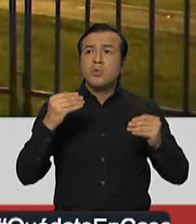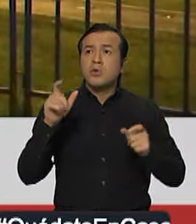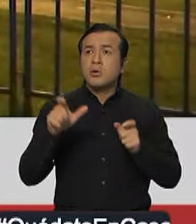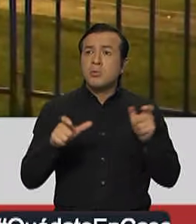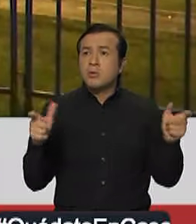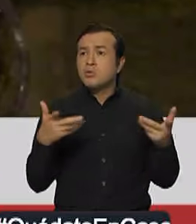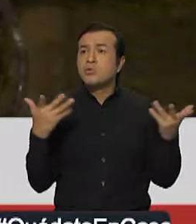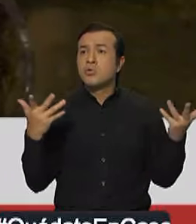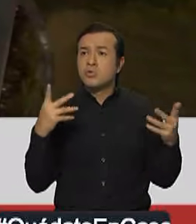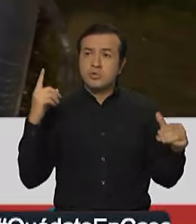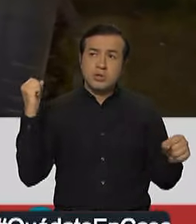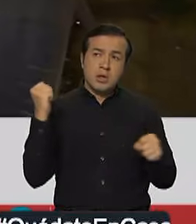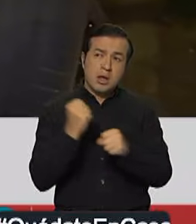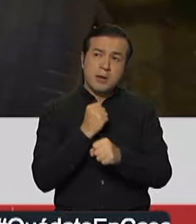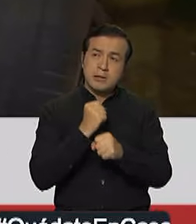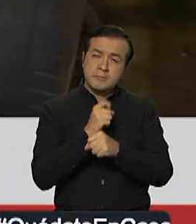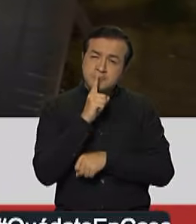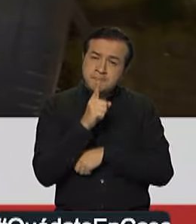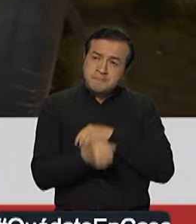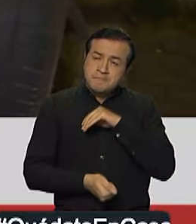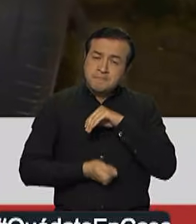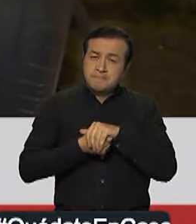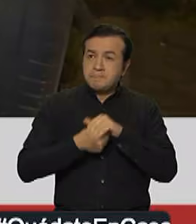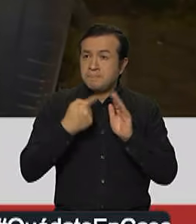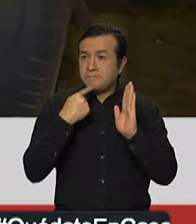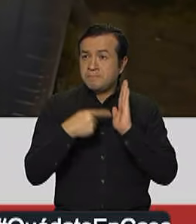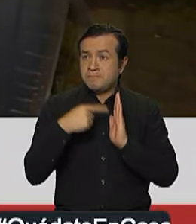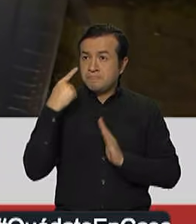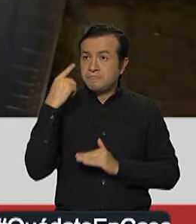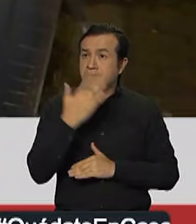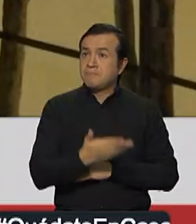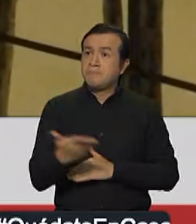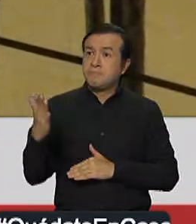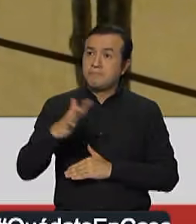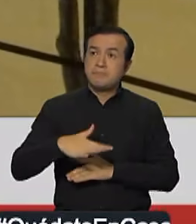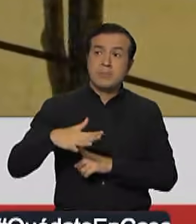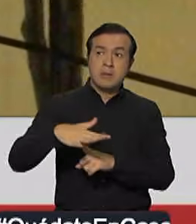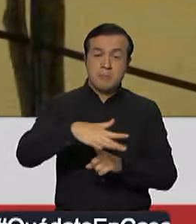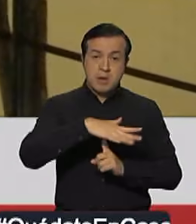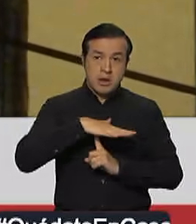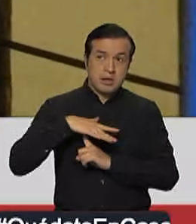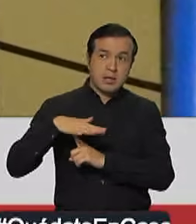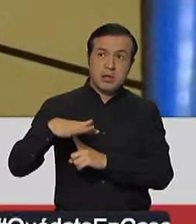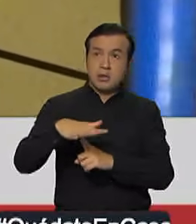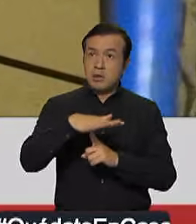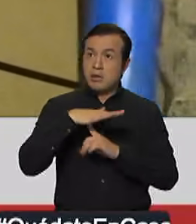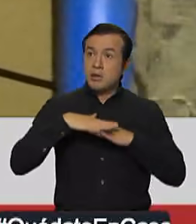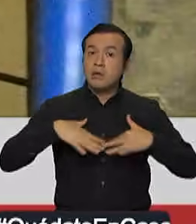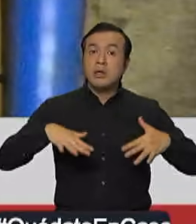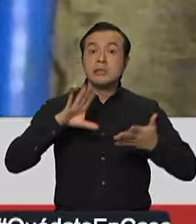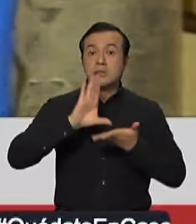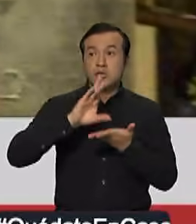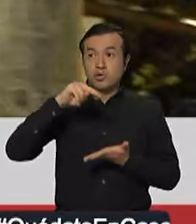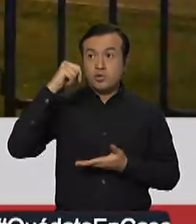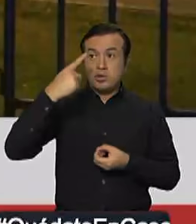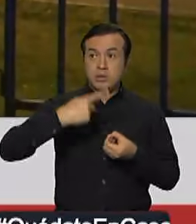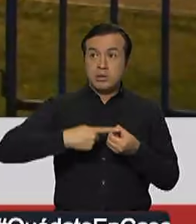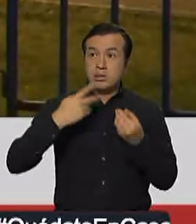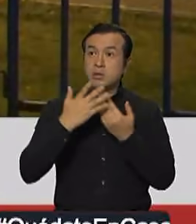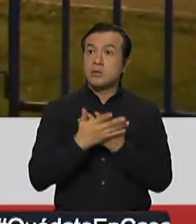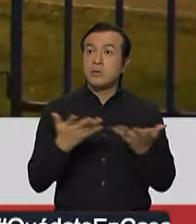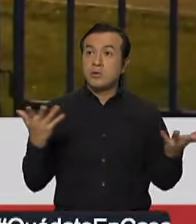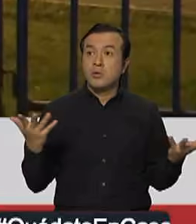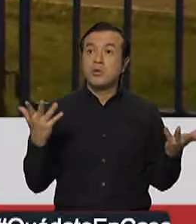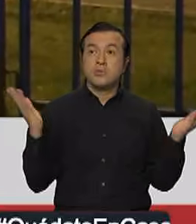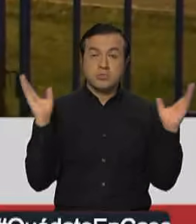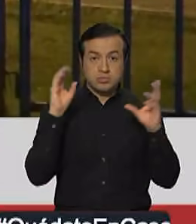que cumplen una labor silenciosa. Por ejemplo, aquí, en el Parque El Arbolito, centro norte de la capital, donde